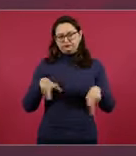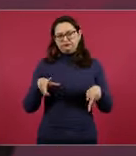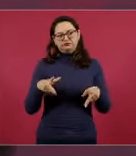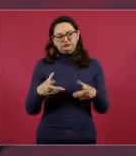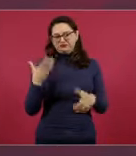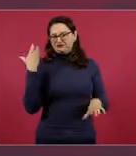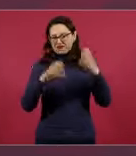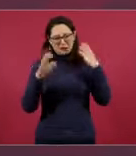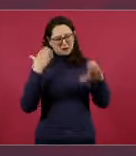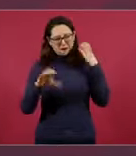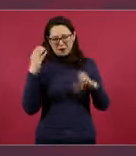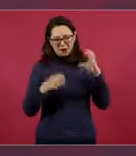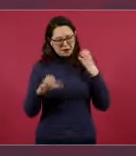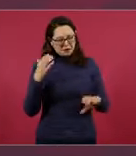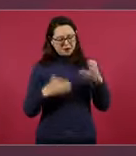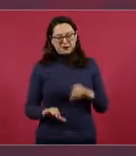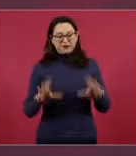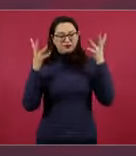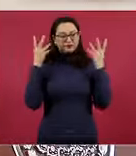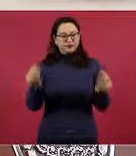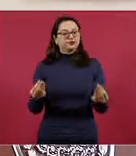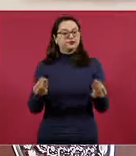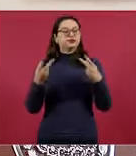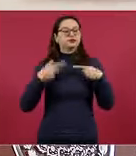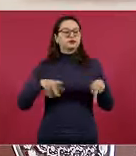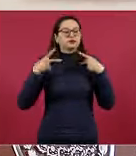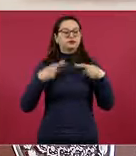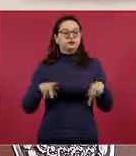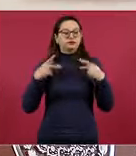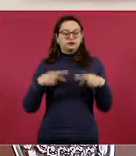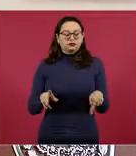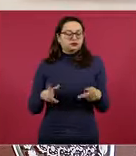porque como cualquier ciudadano